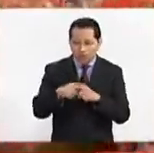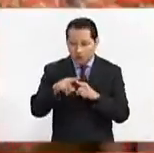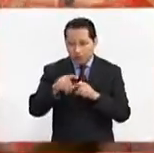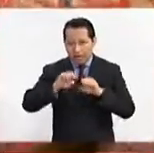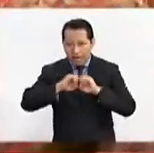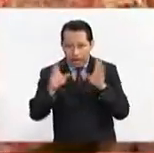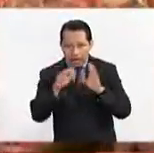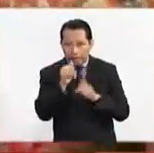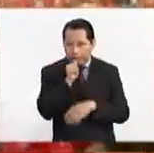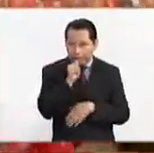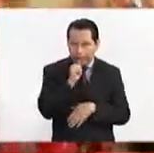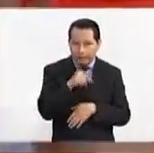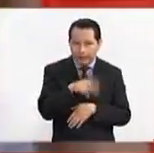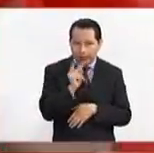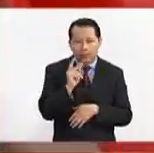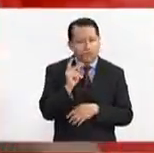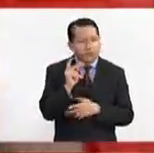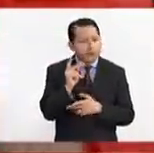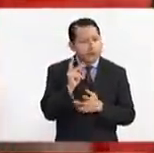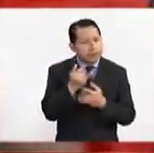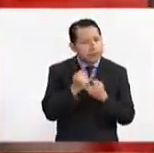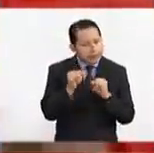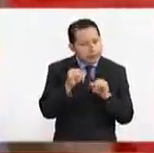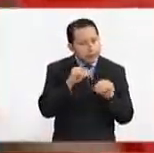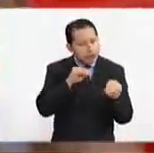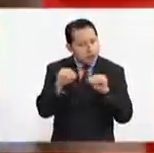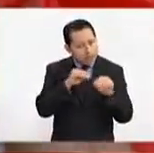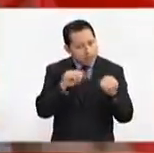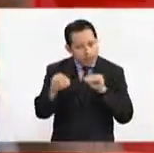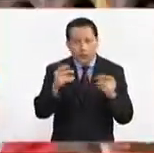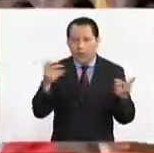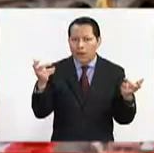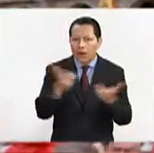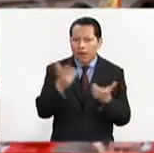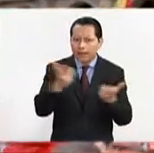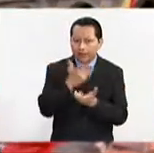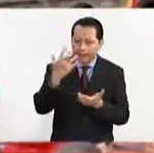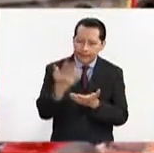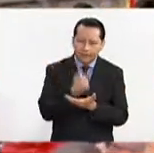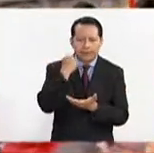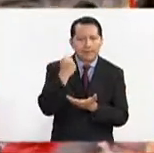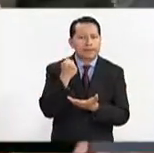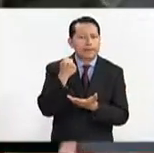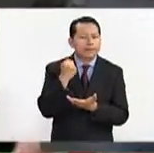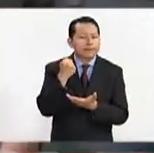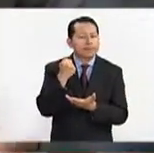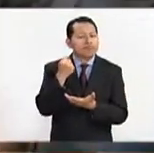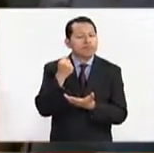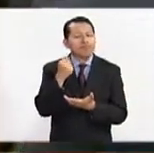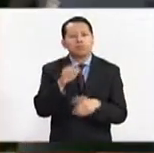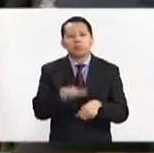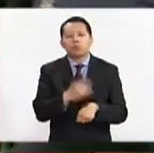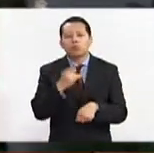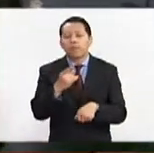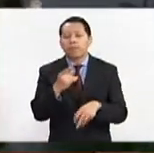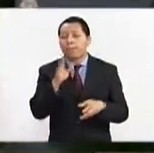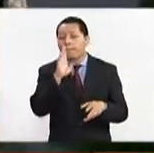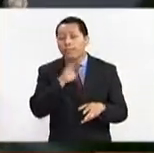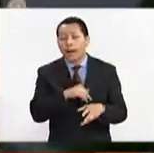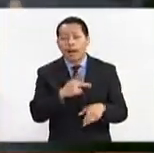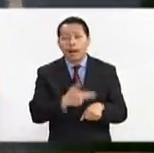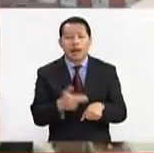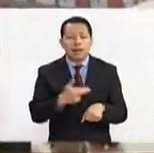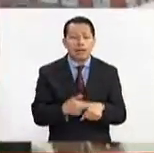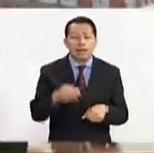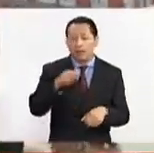pero el bando independentista catalán ha conseguido una victoria sobre el gobierno central definitiva por la mala gestión que